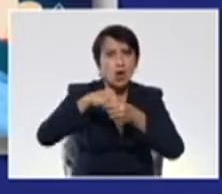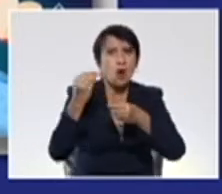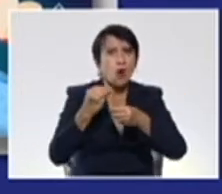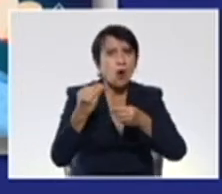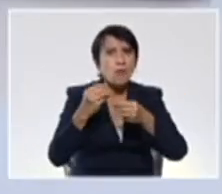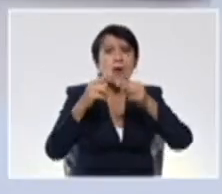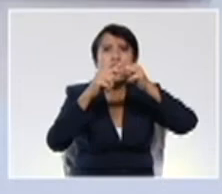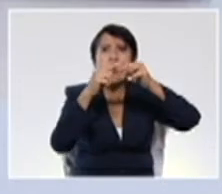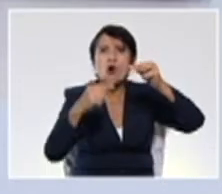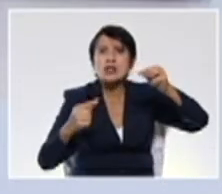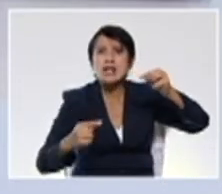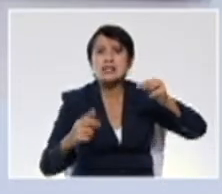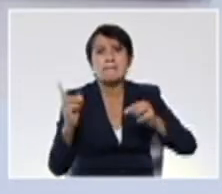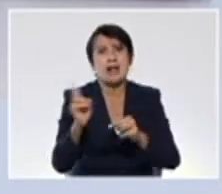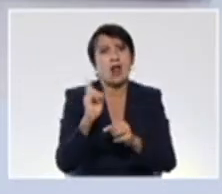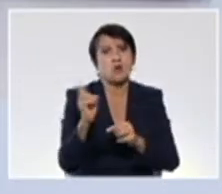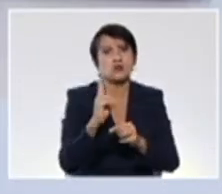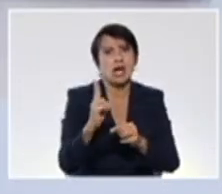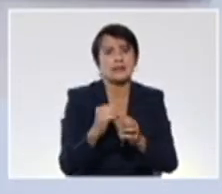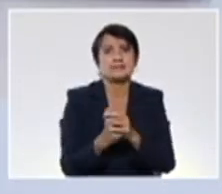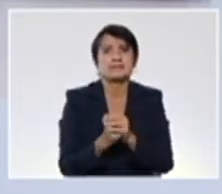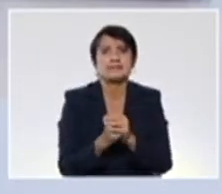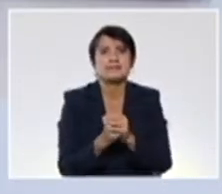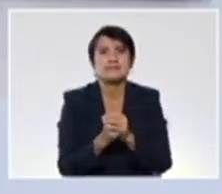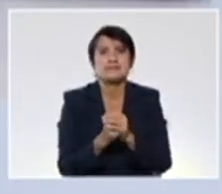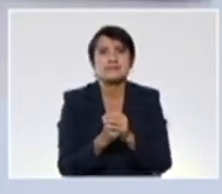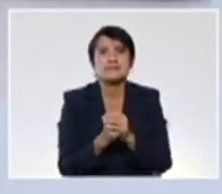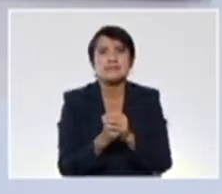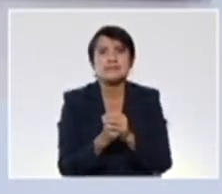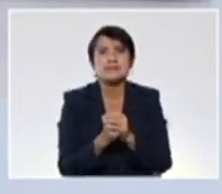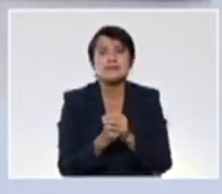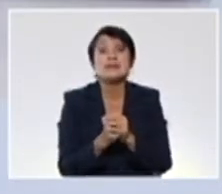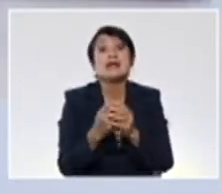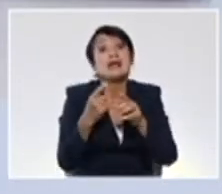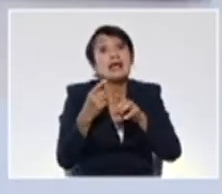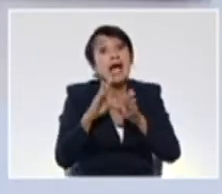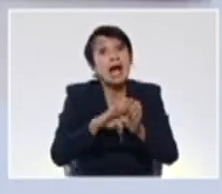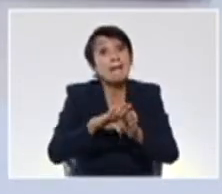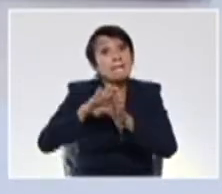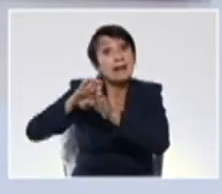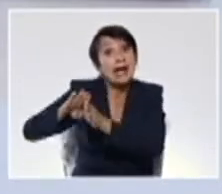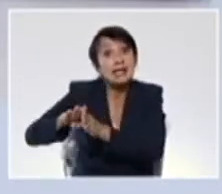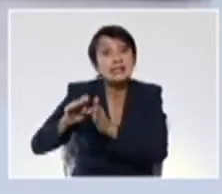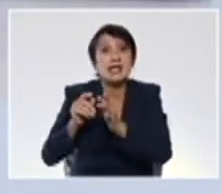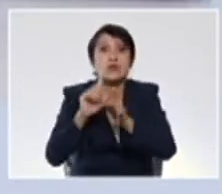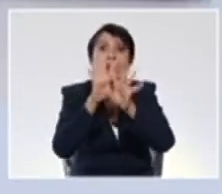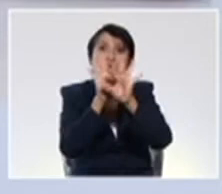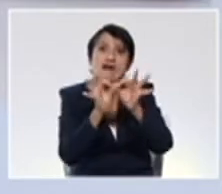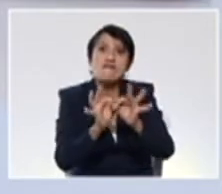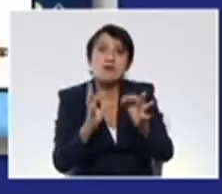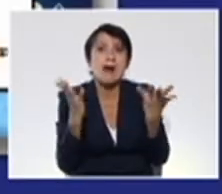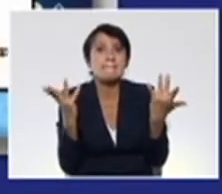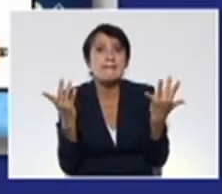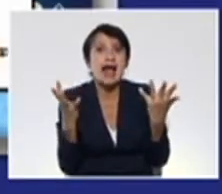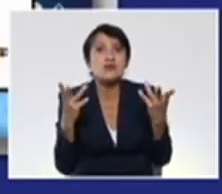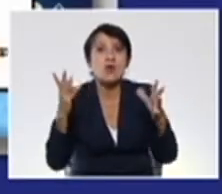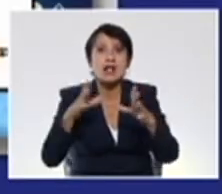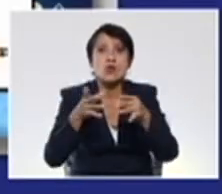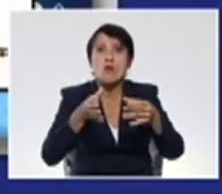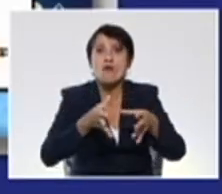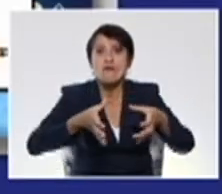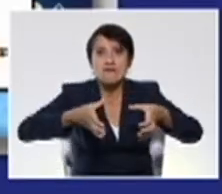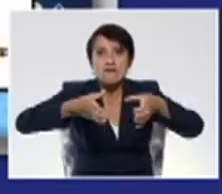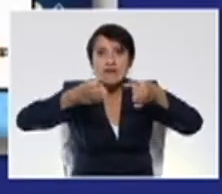producir corriente para darle uso a esos electrodomésticos, ¿sí? Y lo otro es de alguna manera manual. Fíjense que es un frasco de